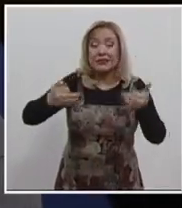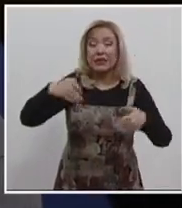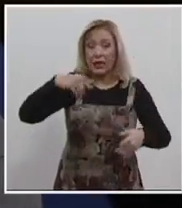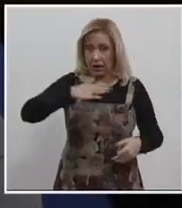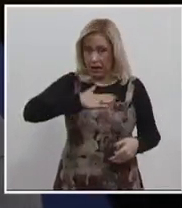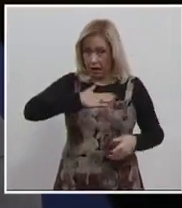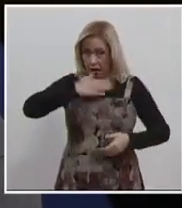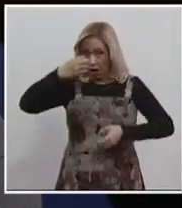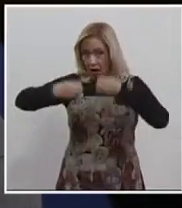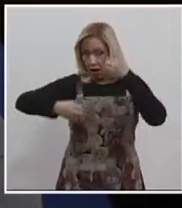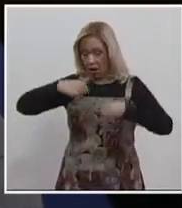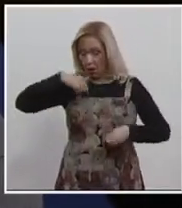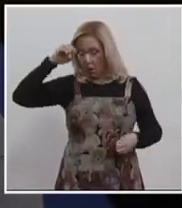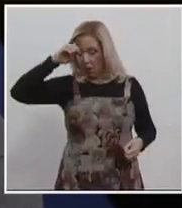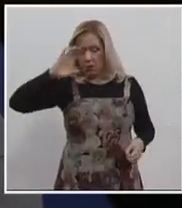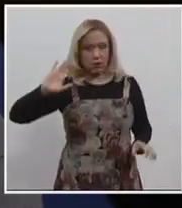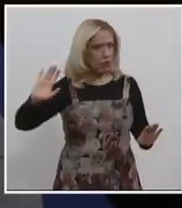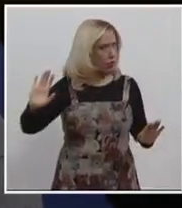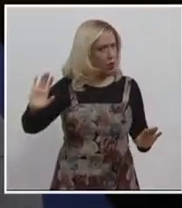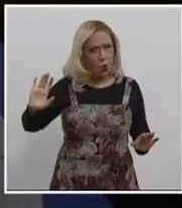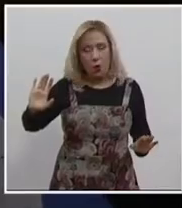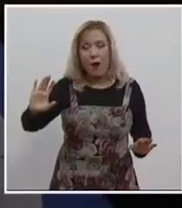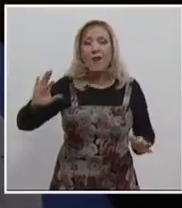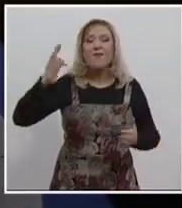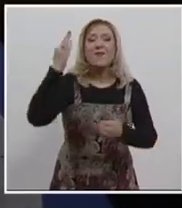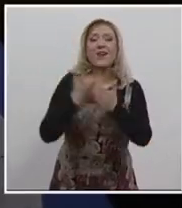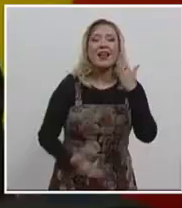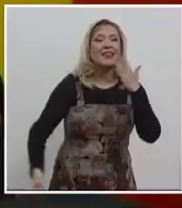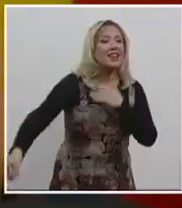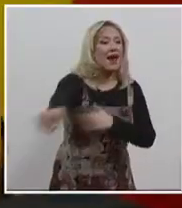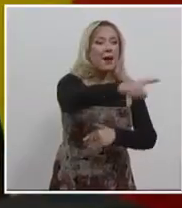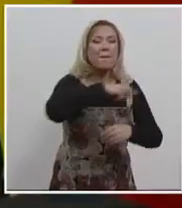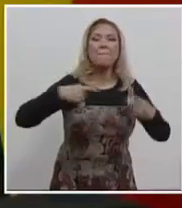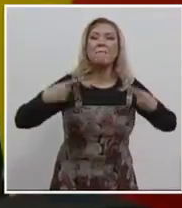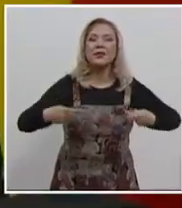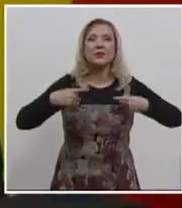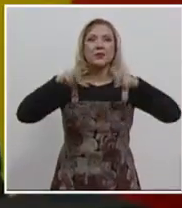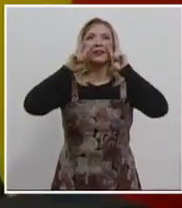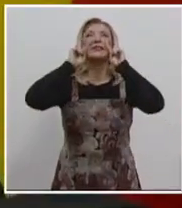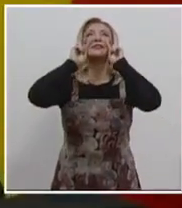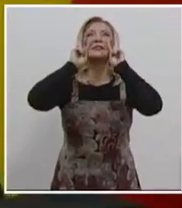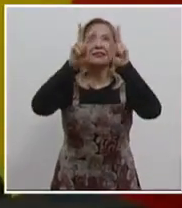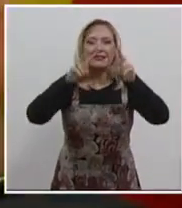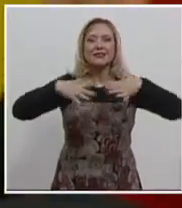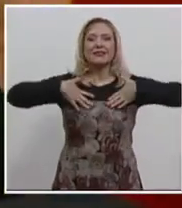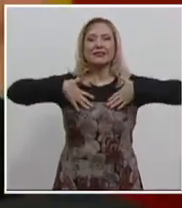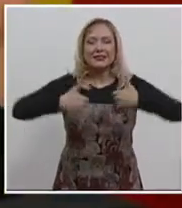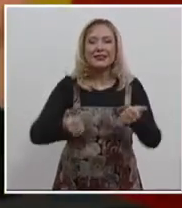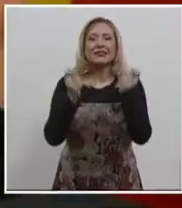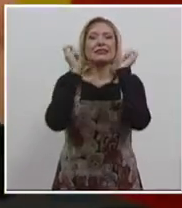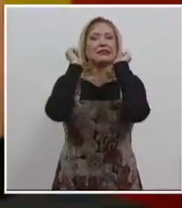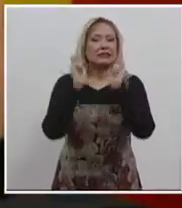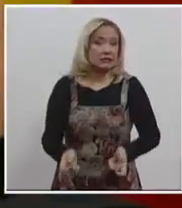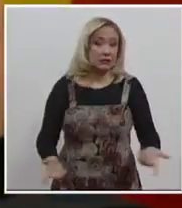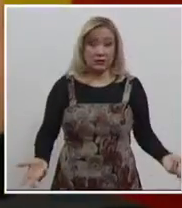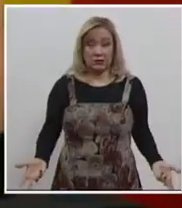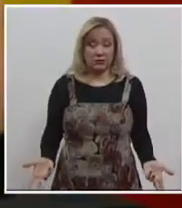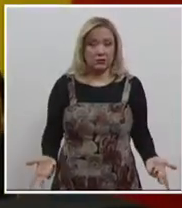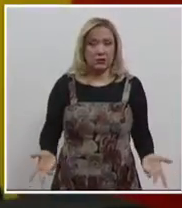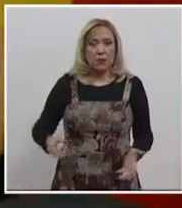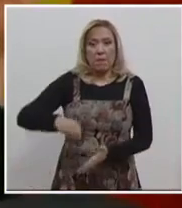manera de ver. El problema es la falta de vinculación con la sociedad. La discrecionalidad está muy lejos de lo